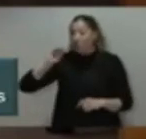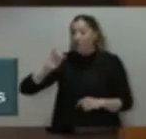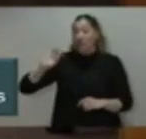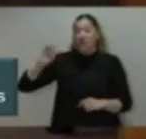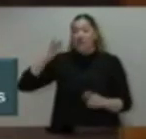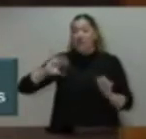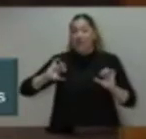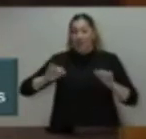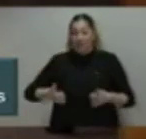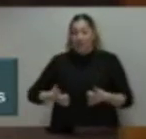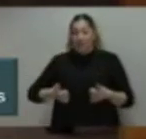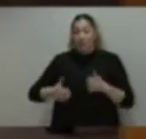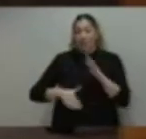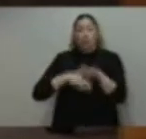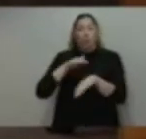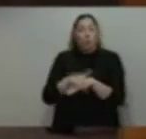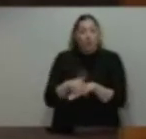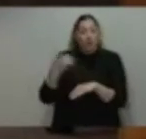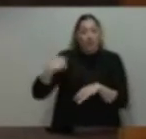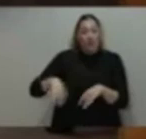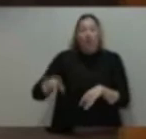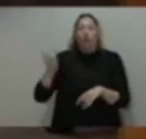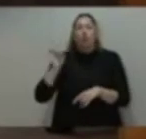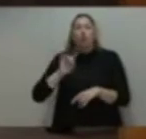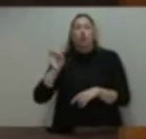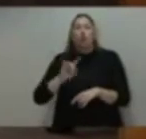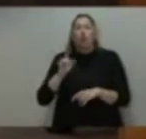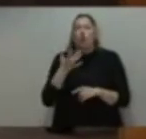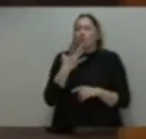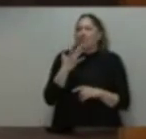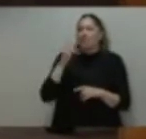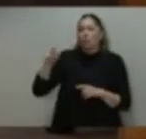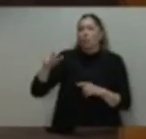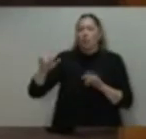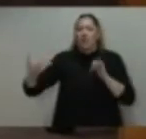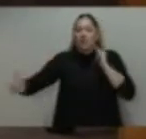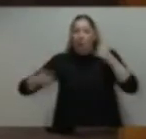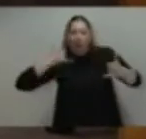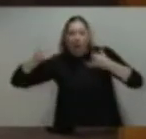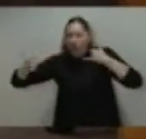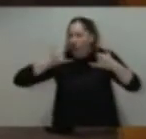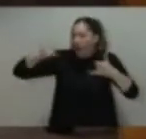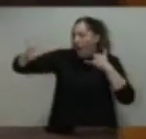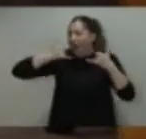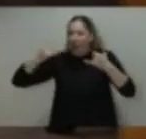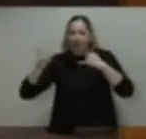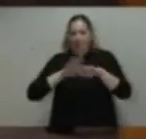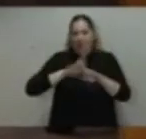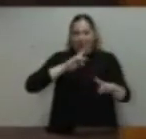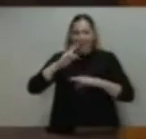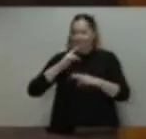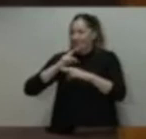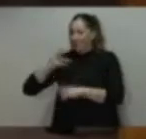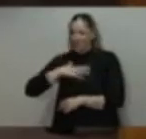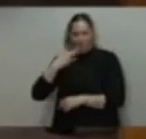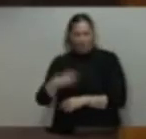el Parlamento. No sé si ustedes habían montado un call center en función del número de respuestas que estuviesen dispuestos a dar por escrito o a nivel oral. Y, desde